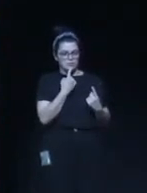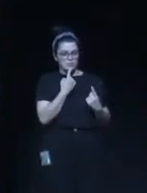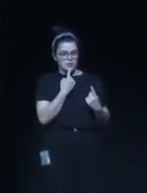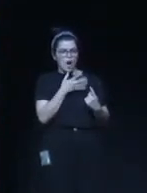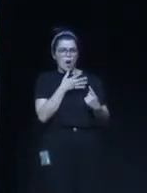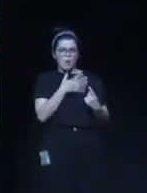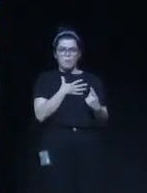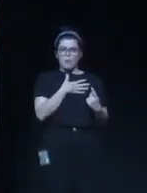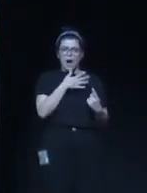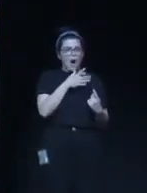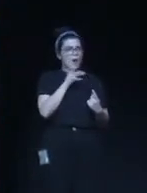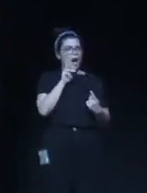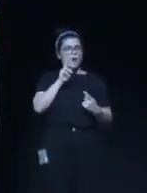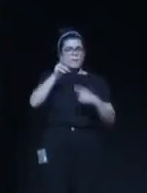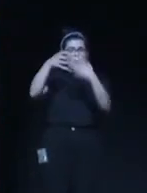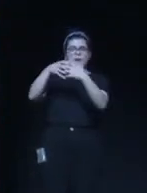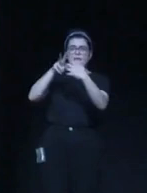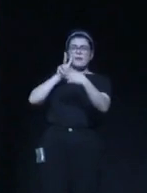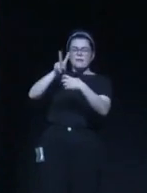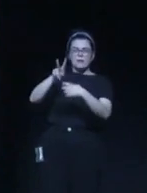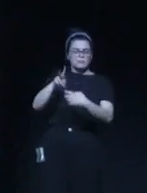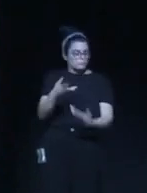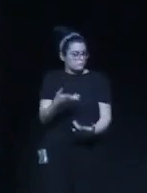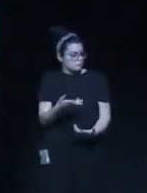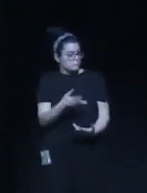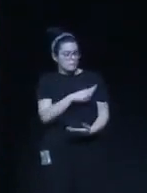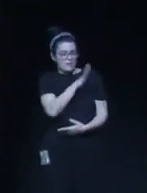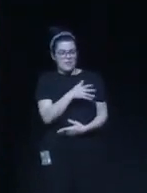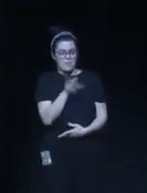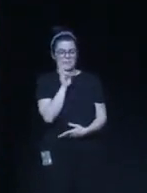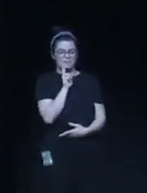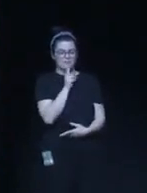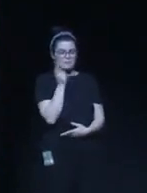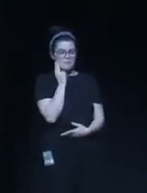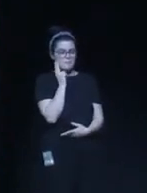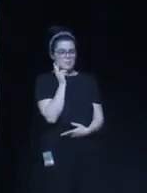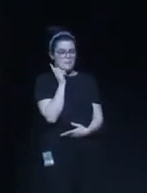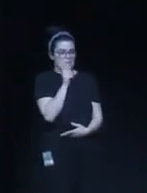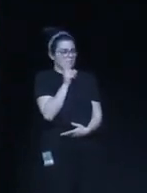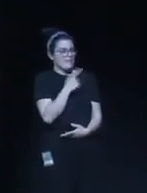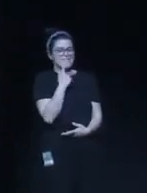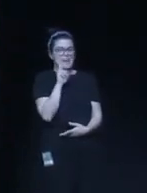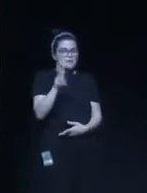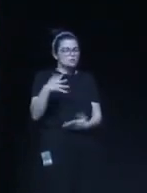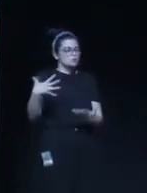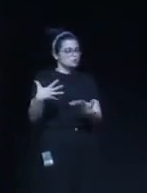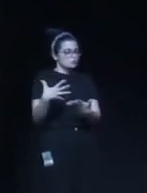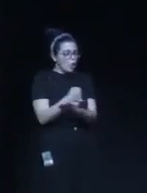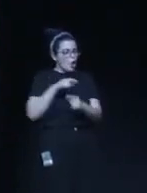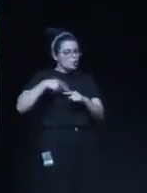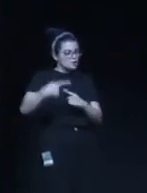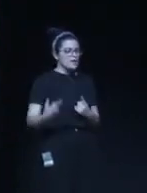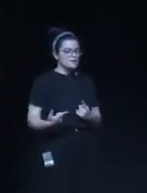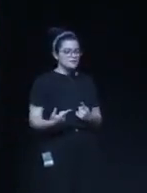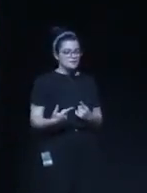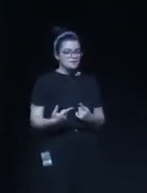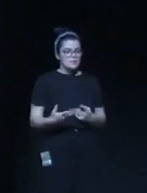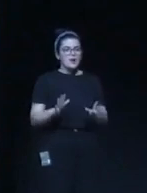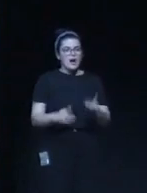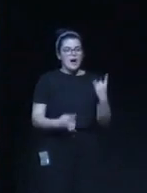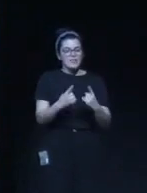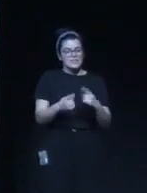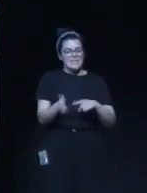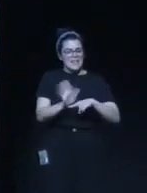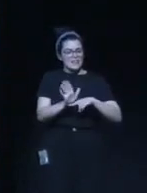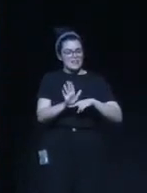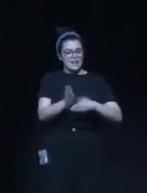es tu paisaje uh-huh. diario. Has nacido y has vivido siempre ahí. Y el cine tiene una gran virtud, que es, de repente te devuelve esa